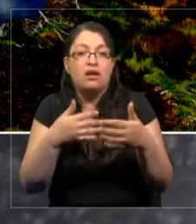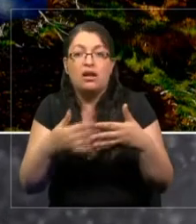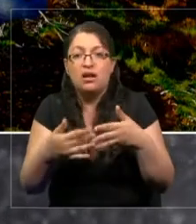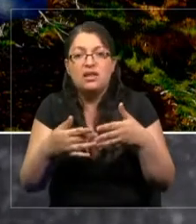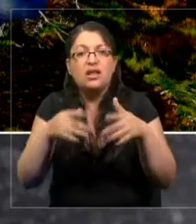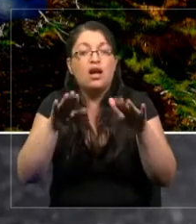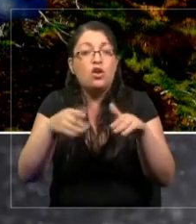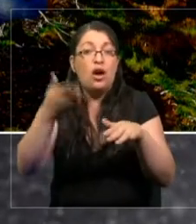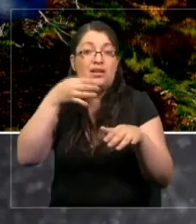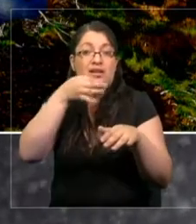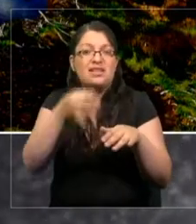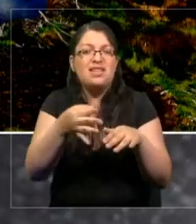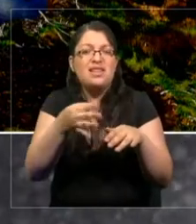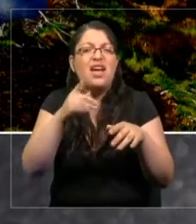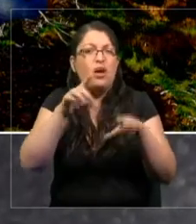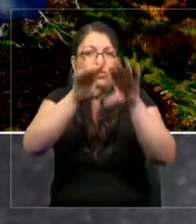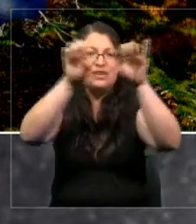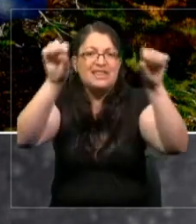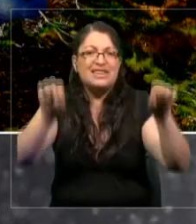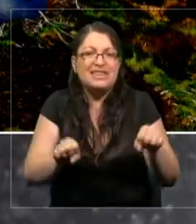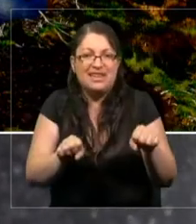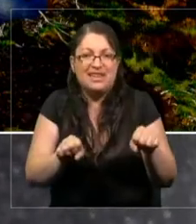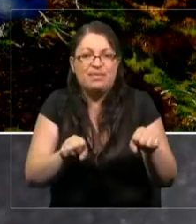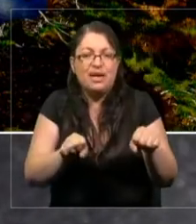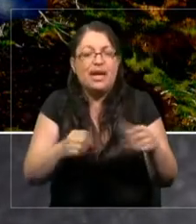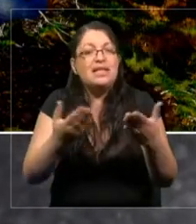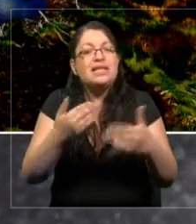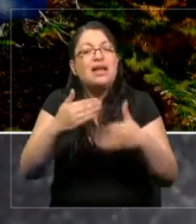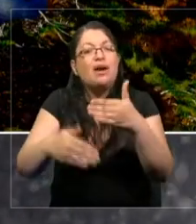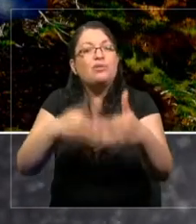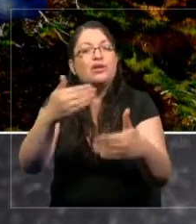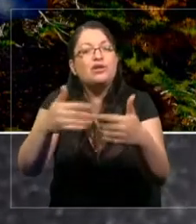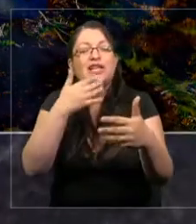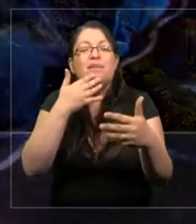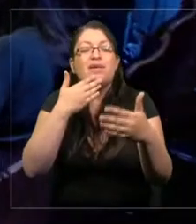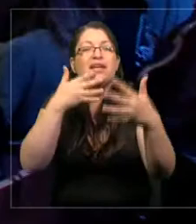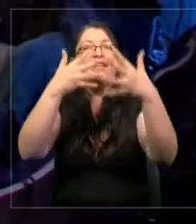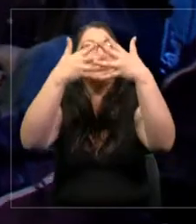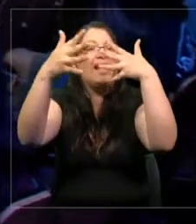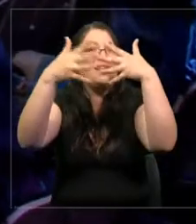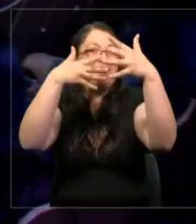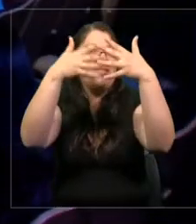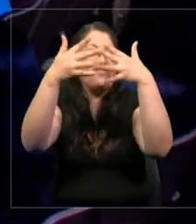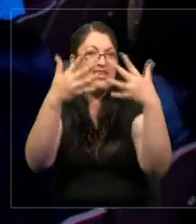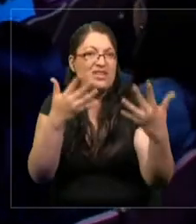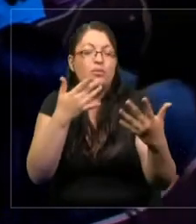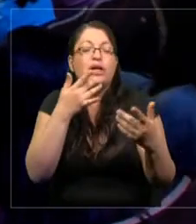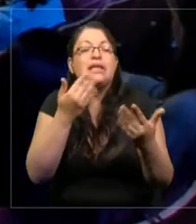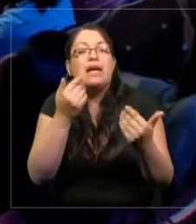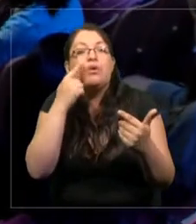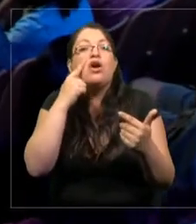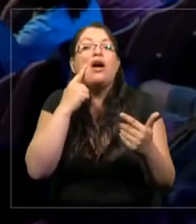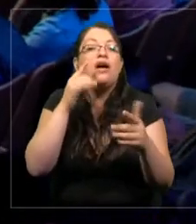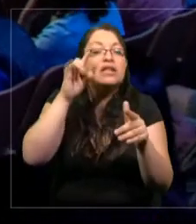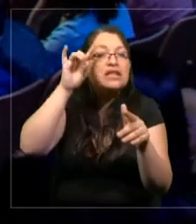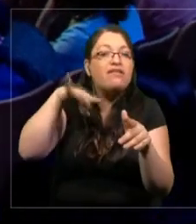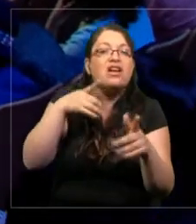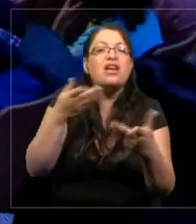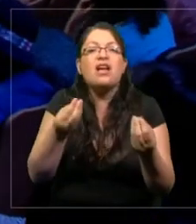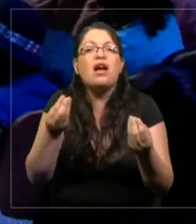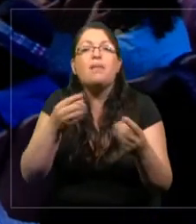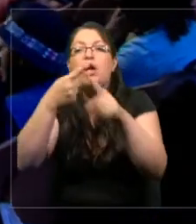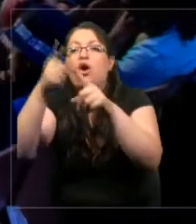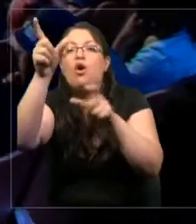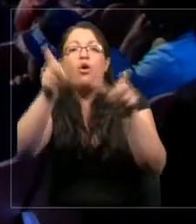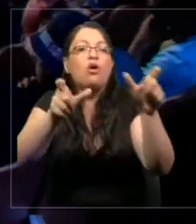es como dije hace un rato sistémica y tienen que ser procesos transparentes porque tenemos que saber que lo que está pasando con los votos para poder enganchar